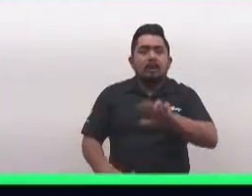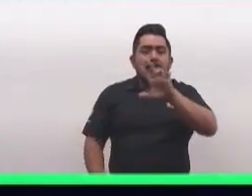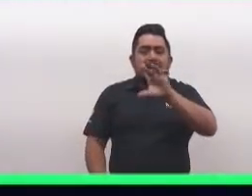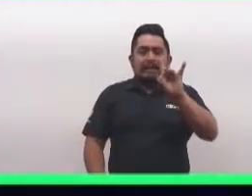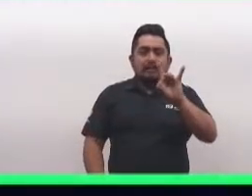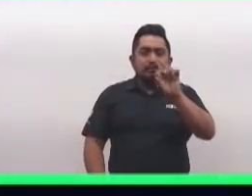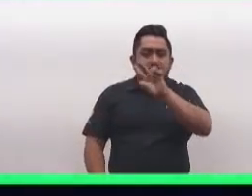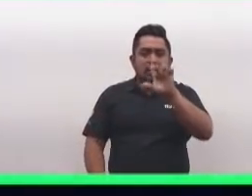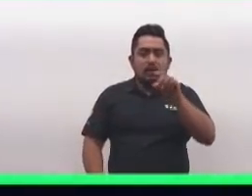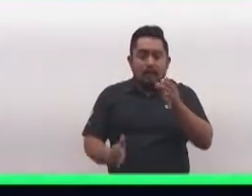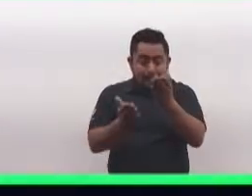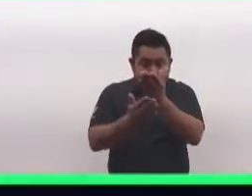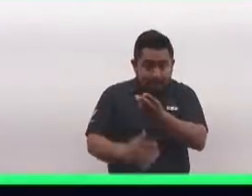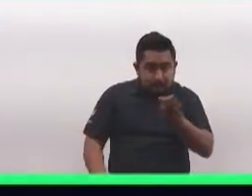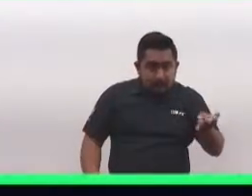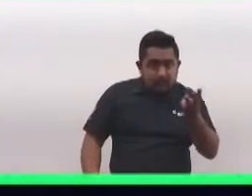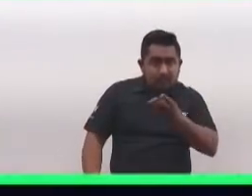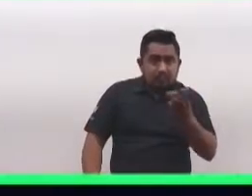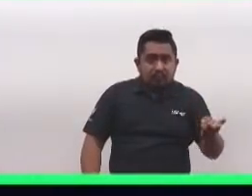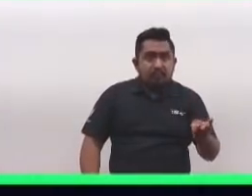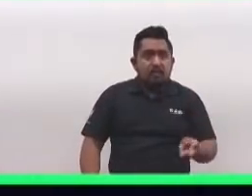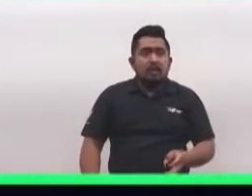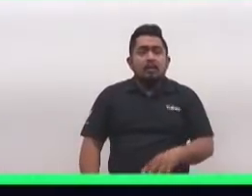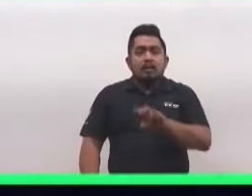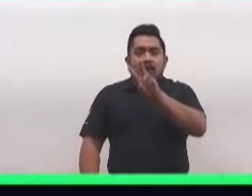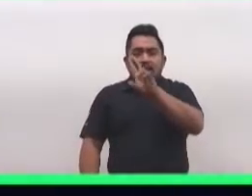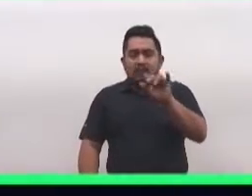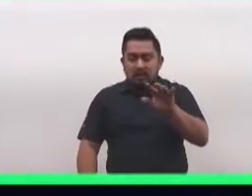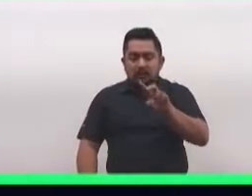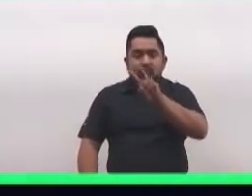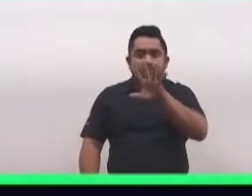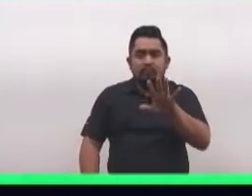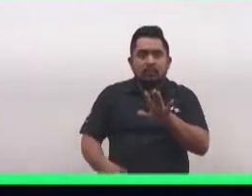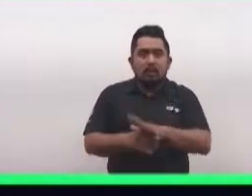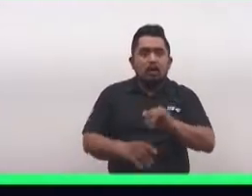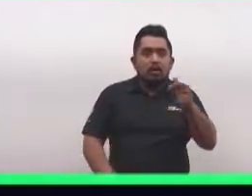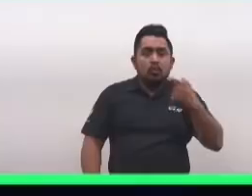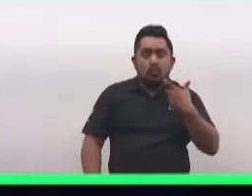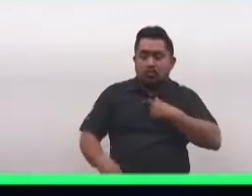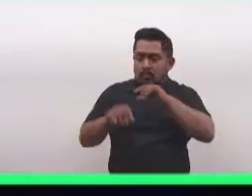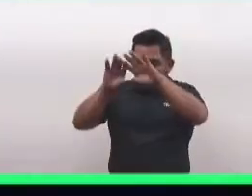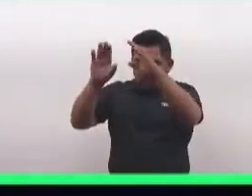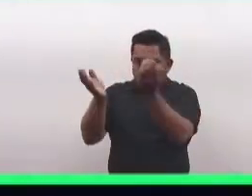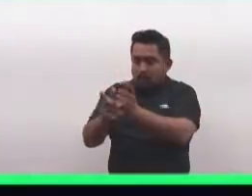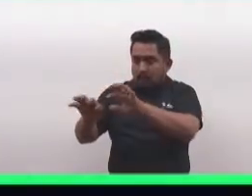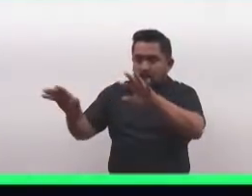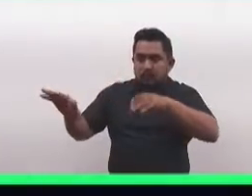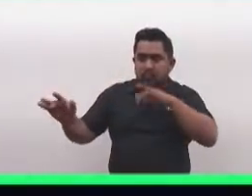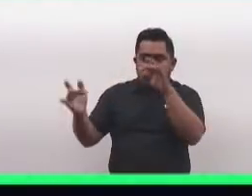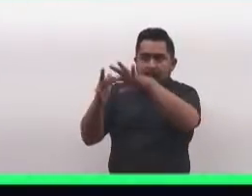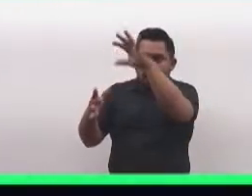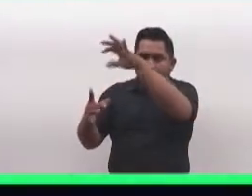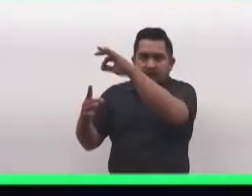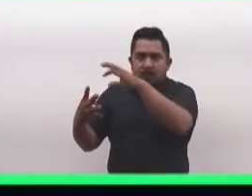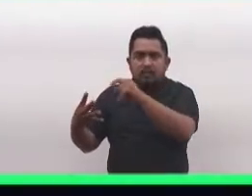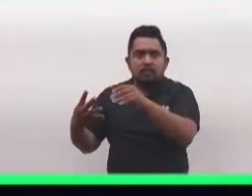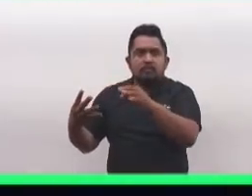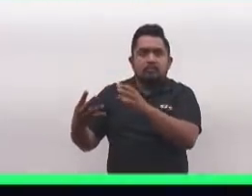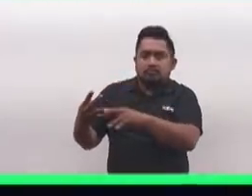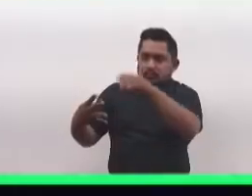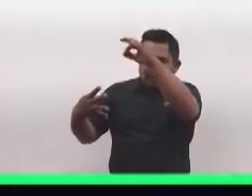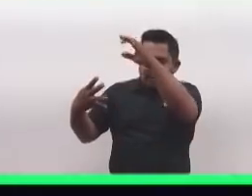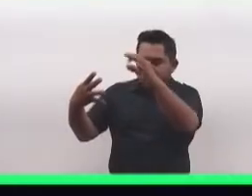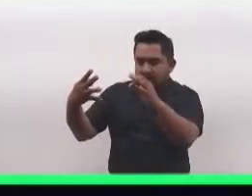materias que usted tiene a pesar de que no son prerrequisito para otras para la gente que está online no podrá ser selectivamente quiere bar hebreos que re